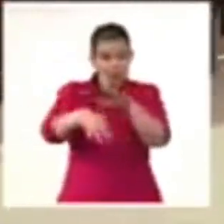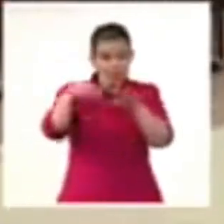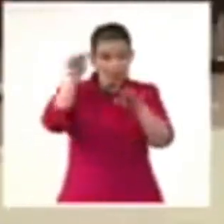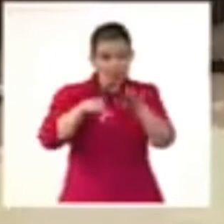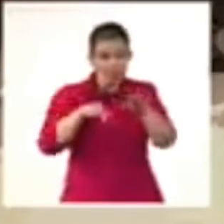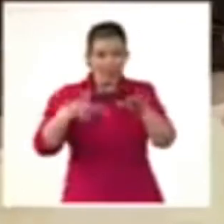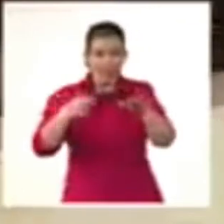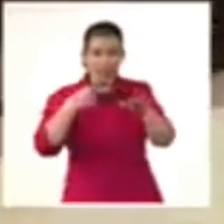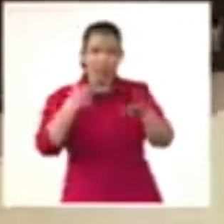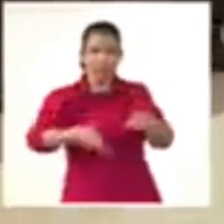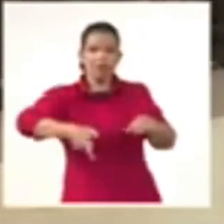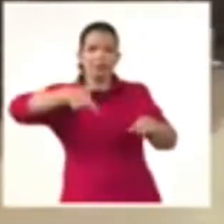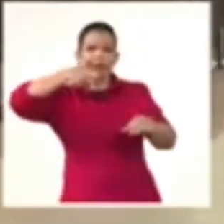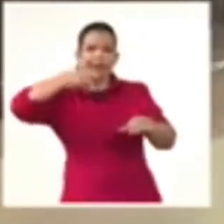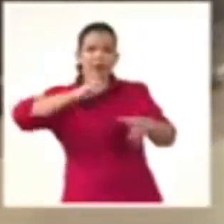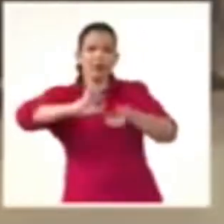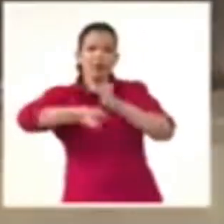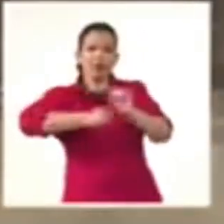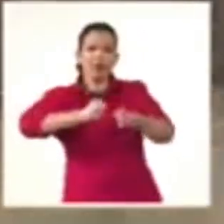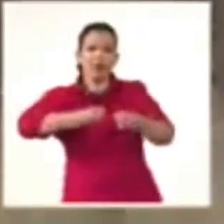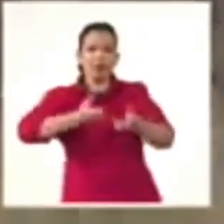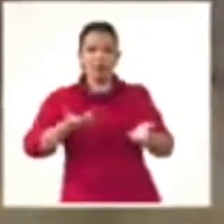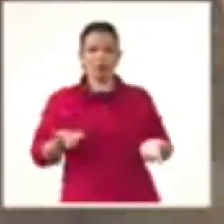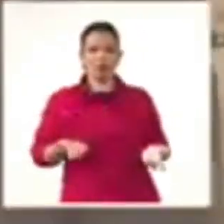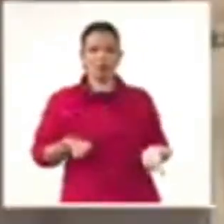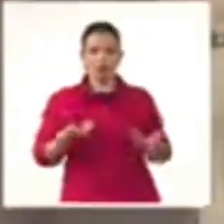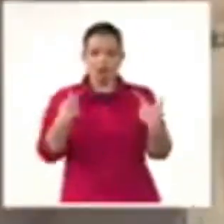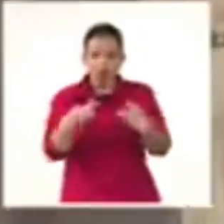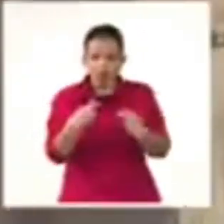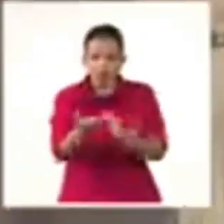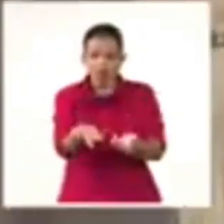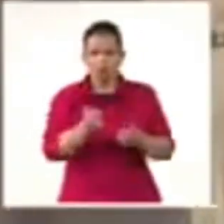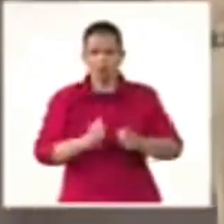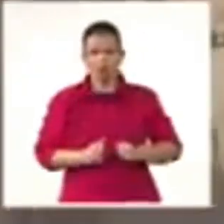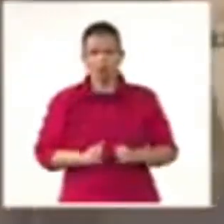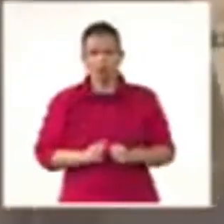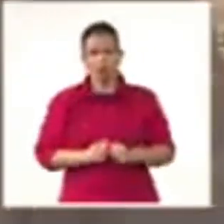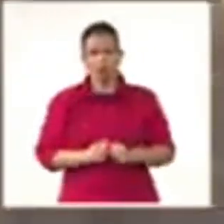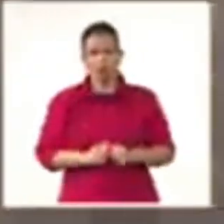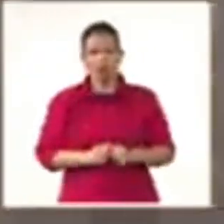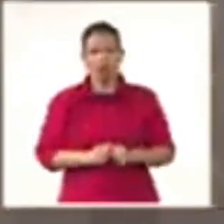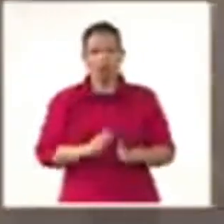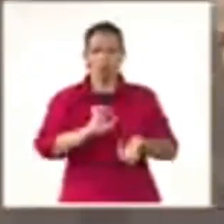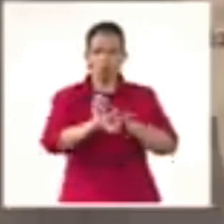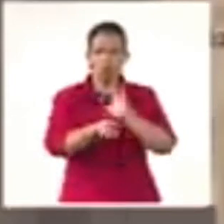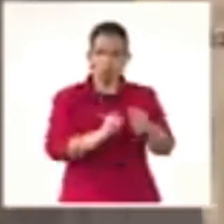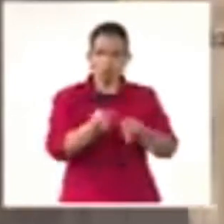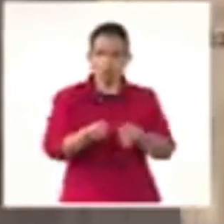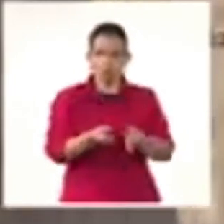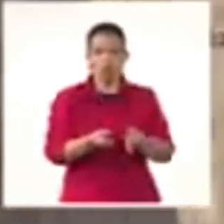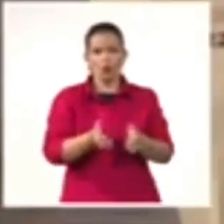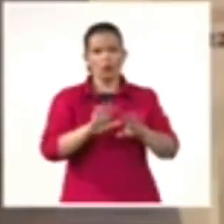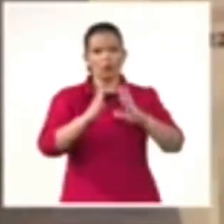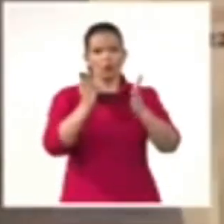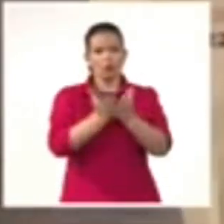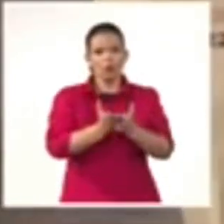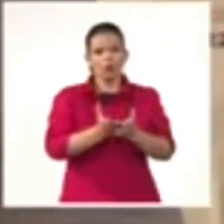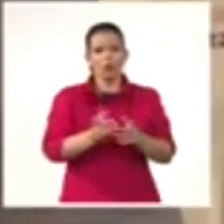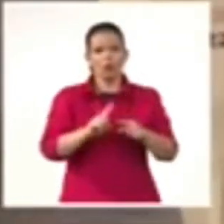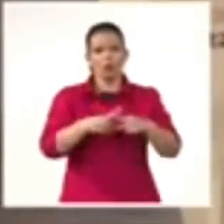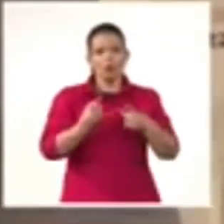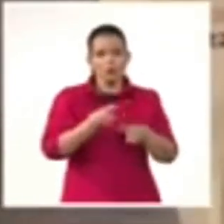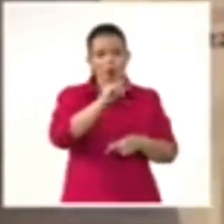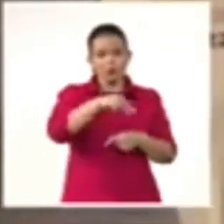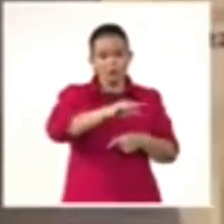y subestiman la capacidad de los líderes naturales y las organizaciones barriales, la delincuencia debilita la obra